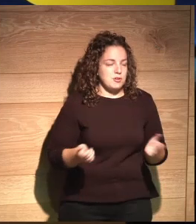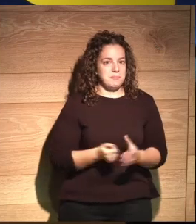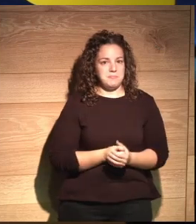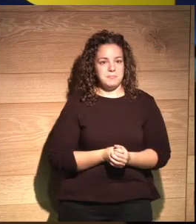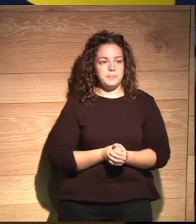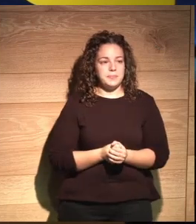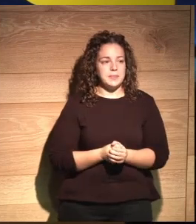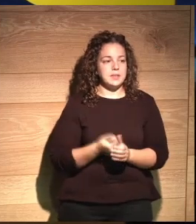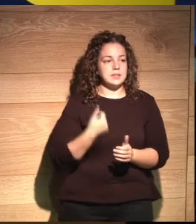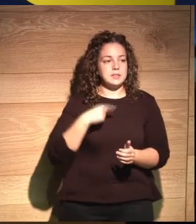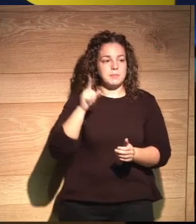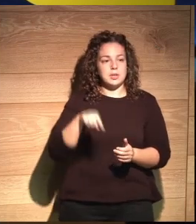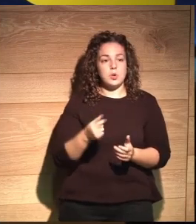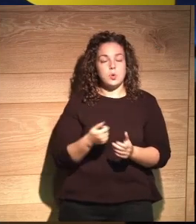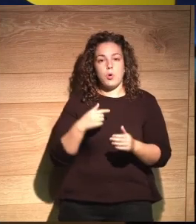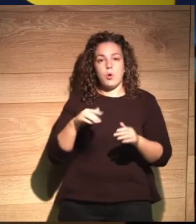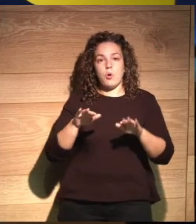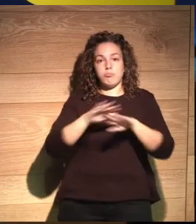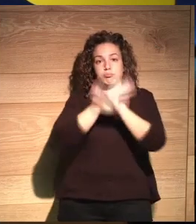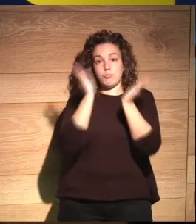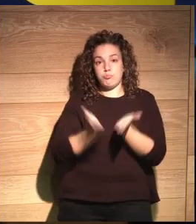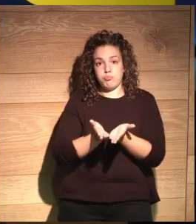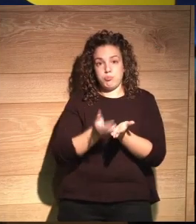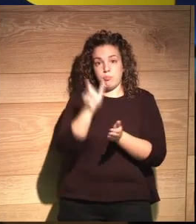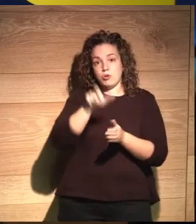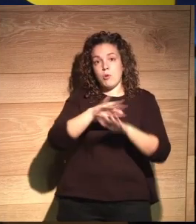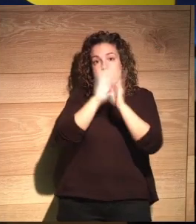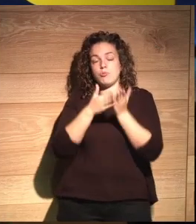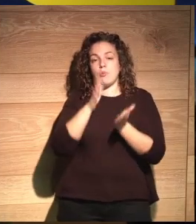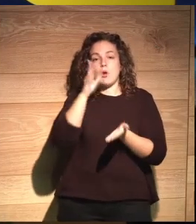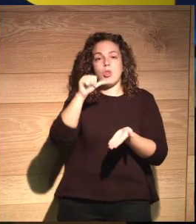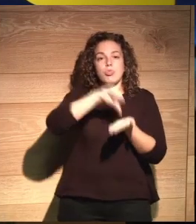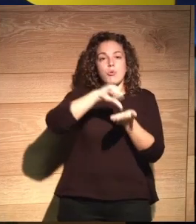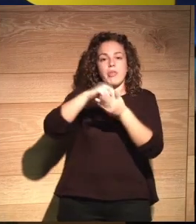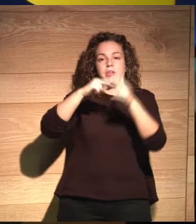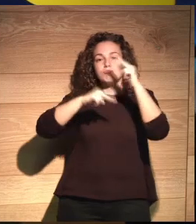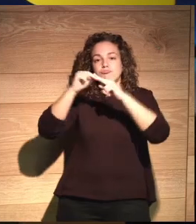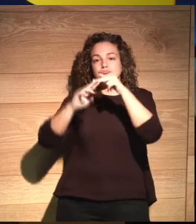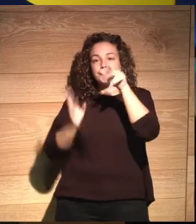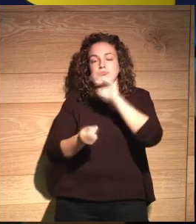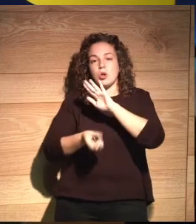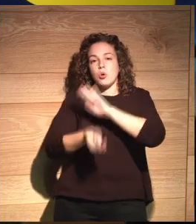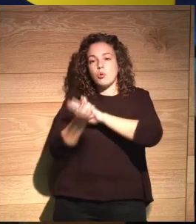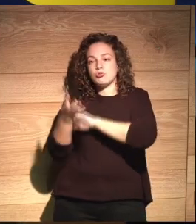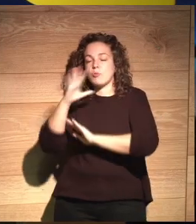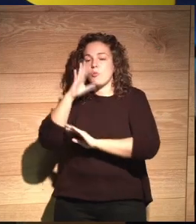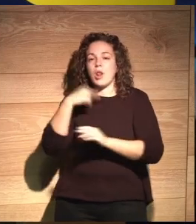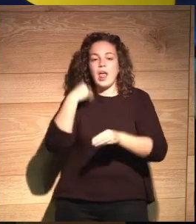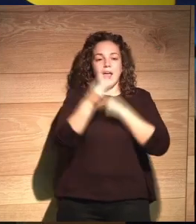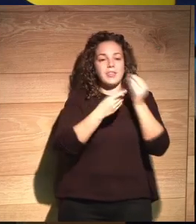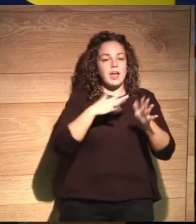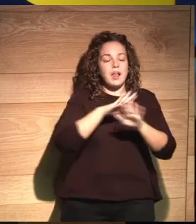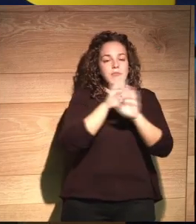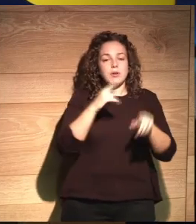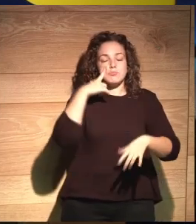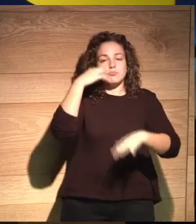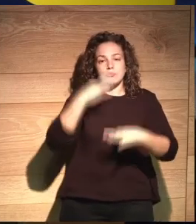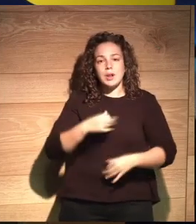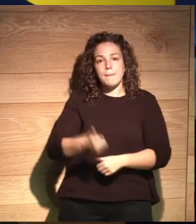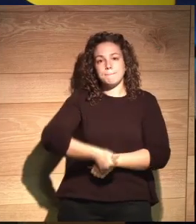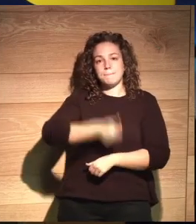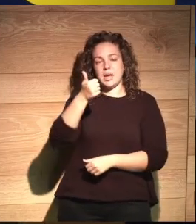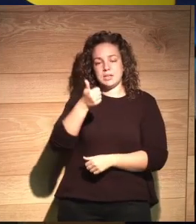también un ser global que construye ciudades en las hace las hace más humanas está considerado uno de